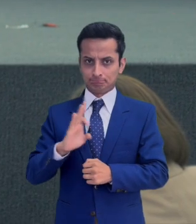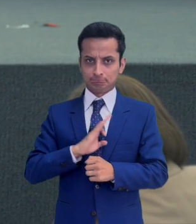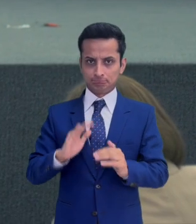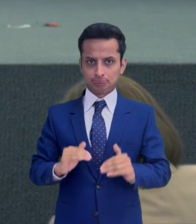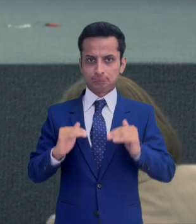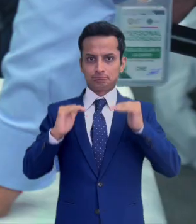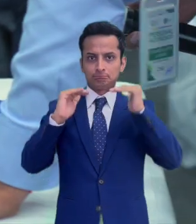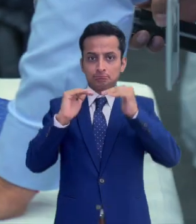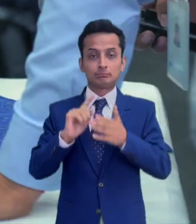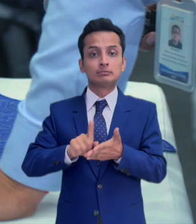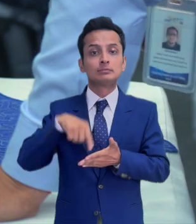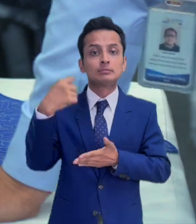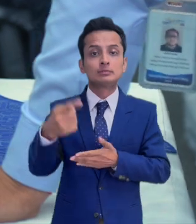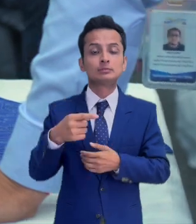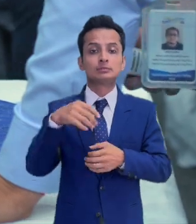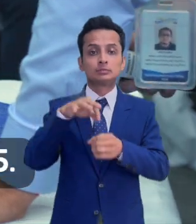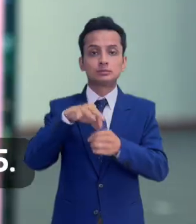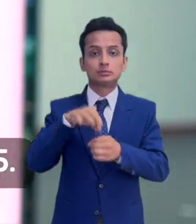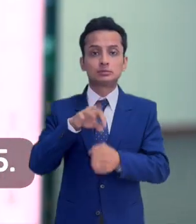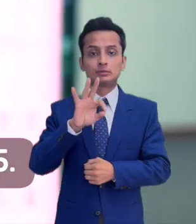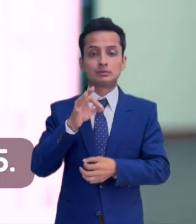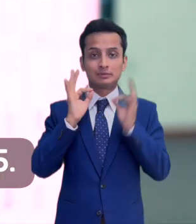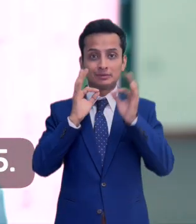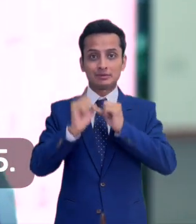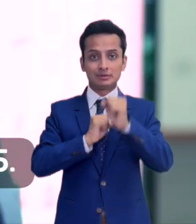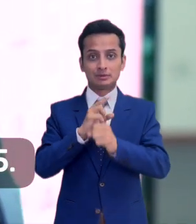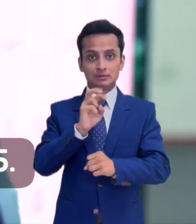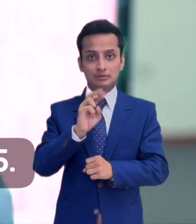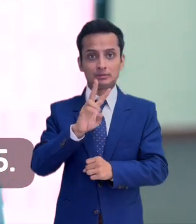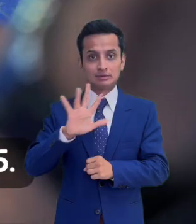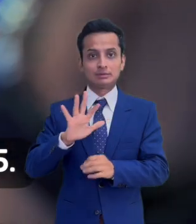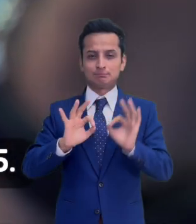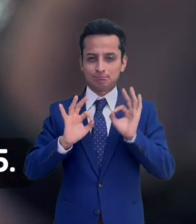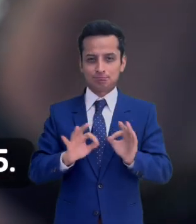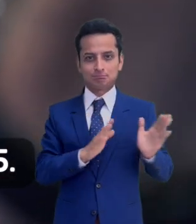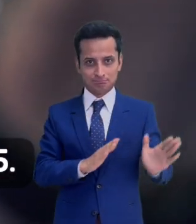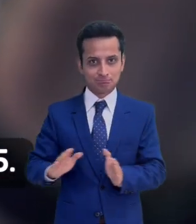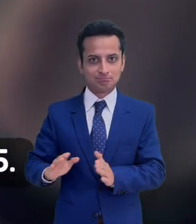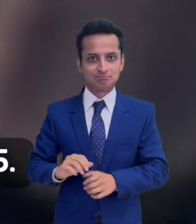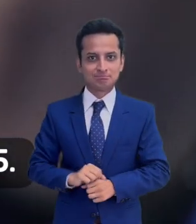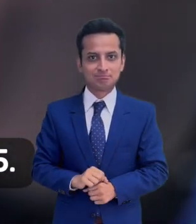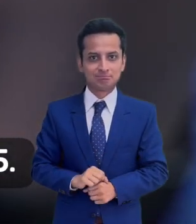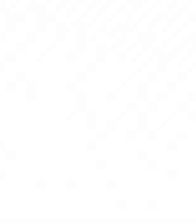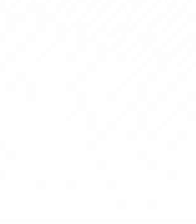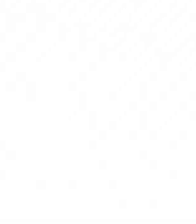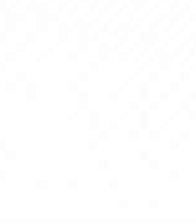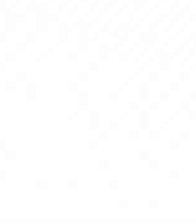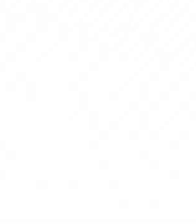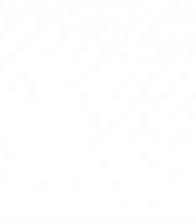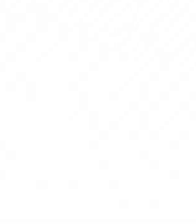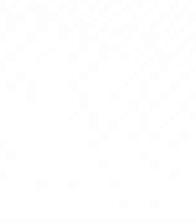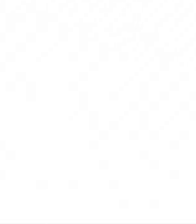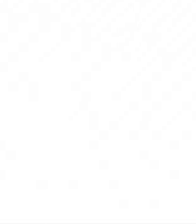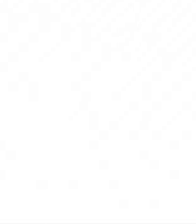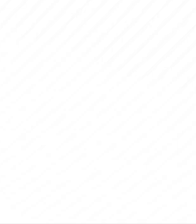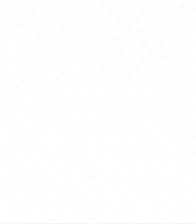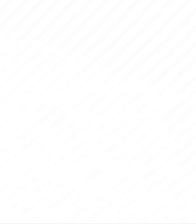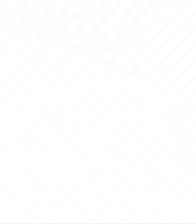Nos preparamos técnica y eficientemente para las elecciones del próximo 9 de febrero de 2025.